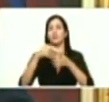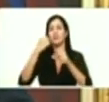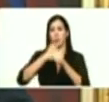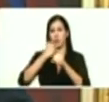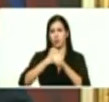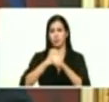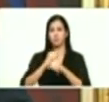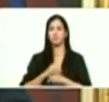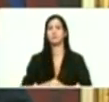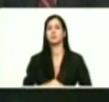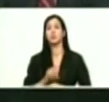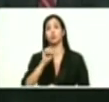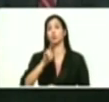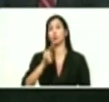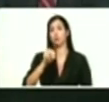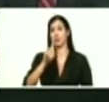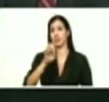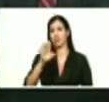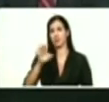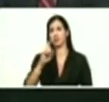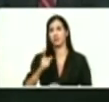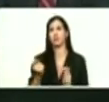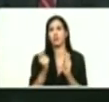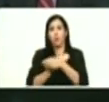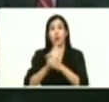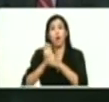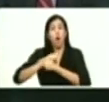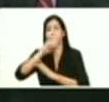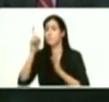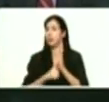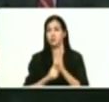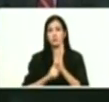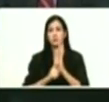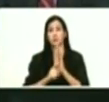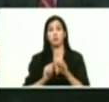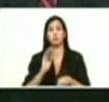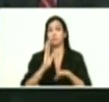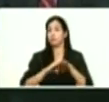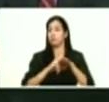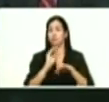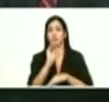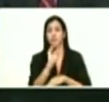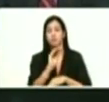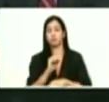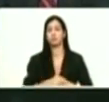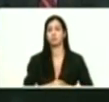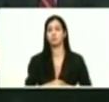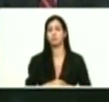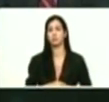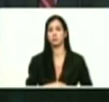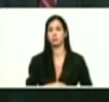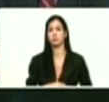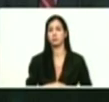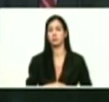la SUNDE tiene que transformarse toda yo ya le di las órdenes a a William transformarse en un verdadero